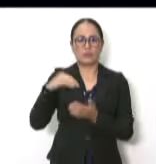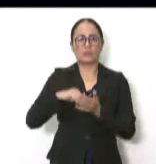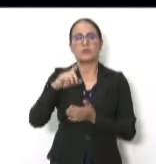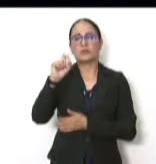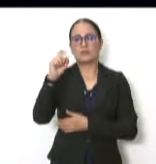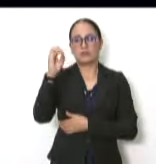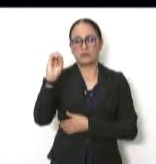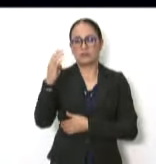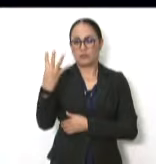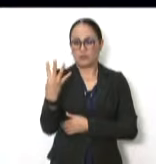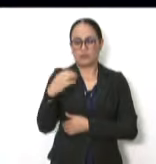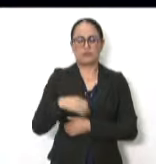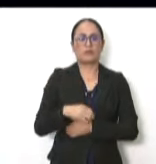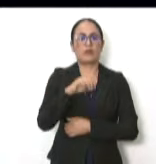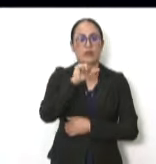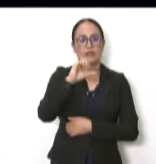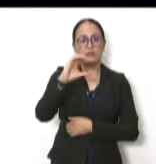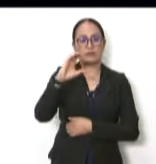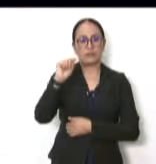ACT-EXT-PV-20-03-2020.04,